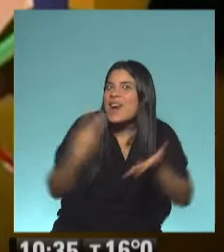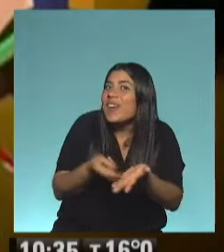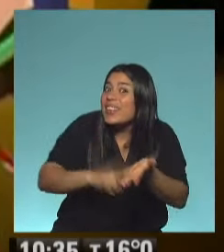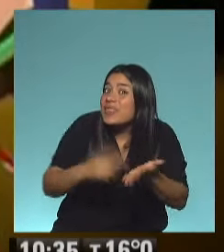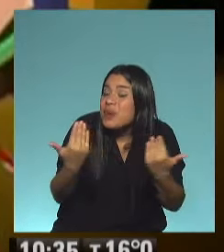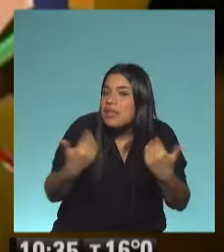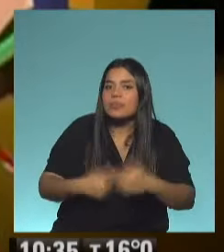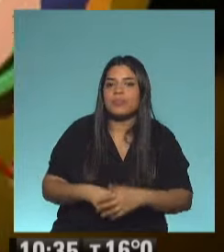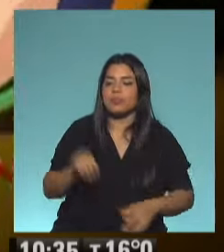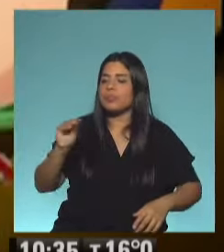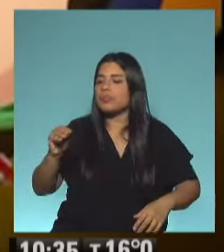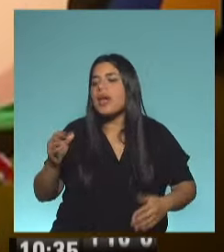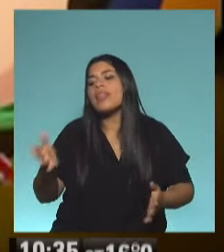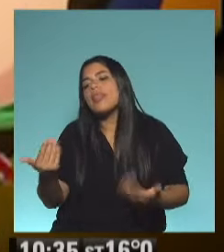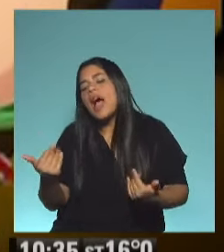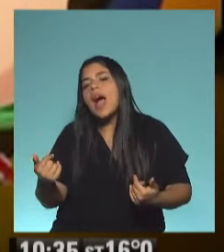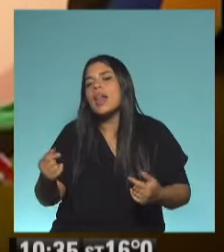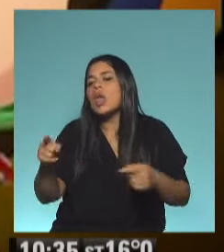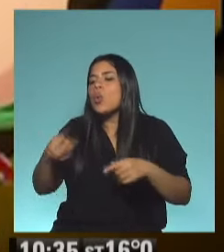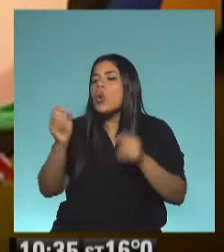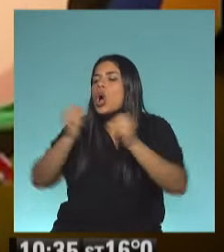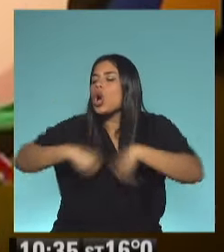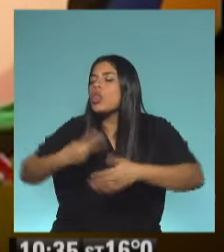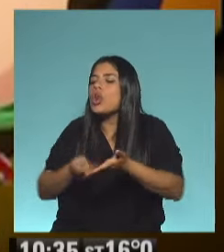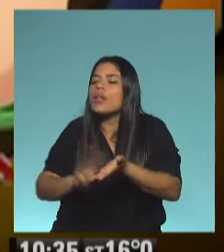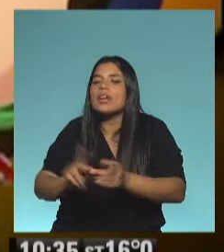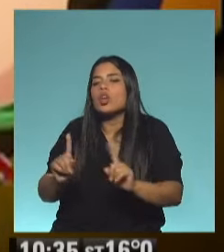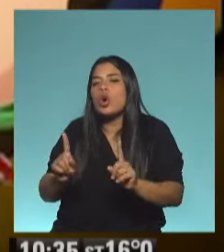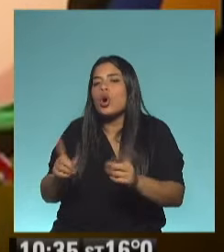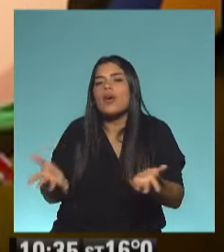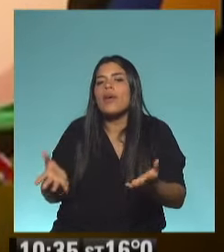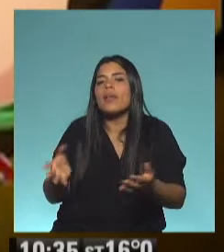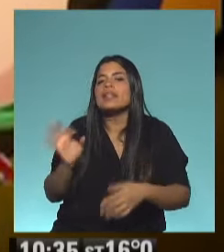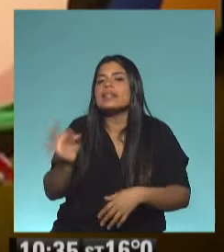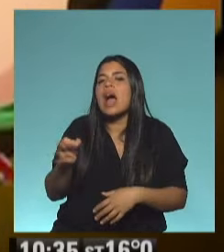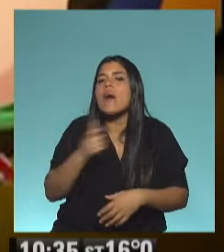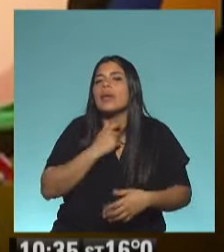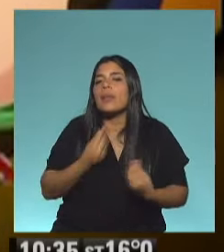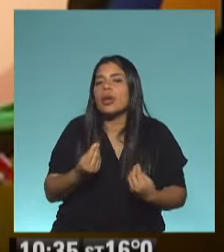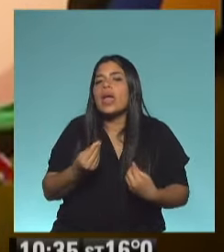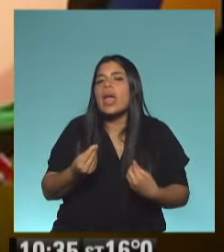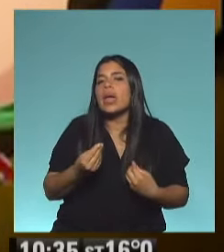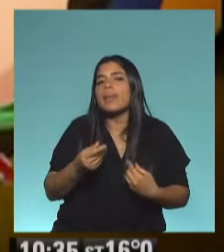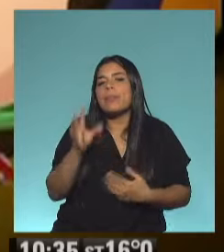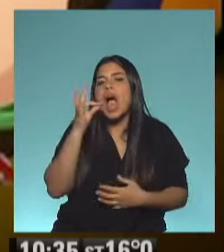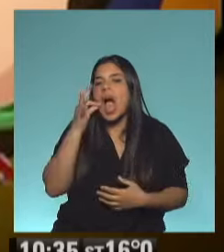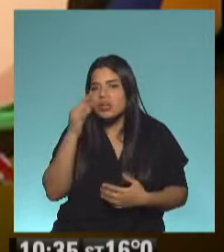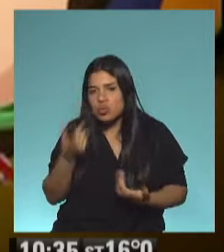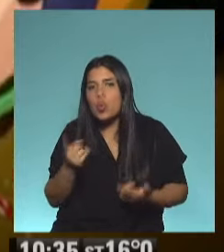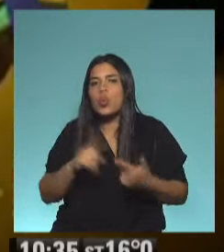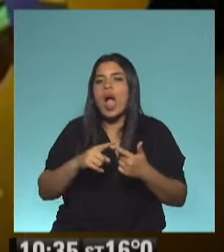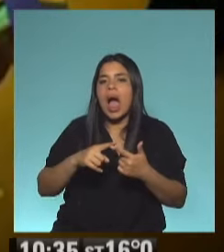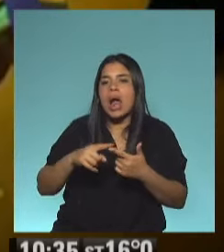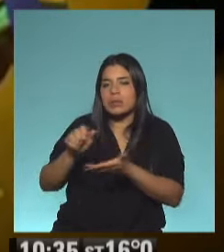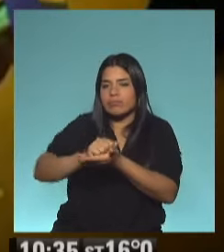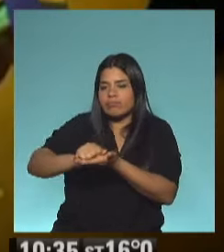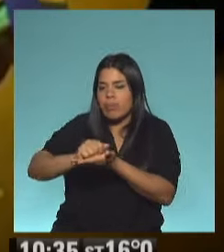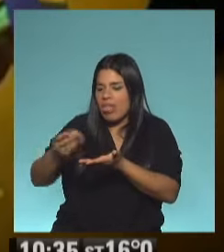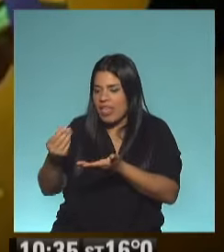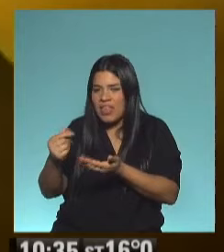Uli, dale, mi amor, no te escondas más. Nada más queremos saber quién estuvo jugando con el azúcar. Y el detergente. Y